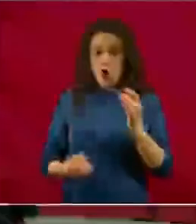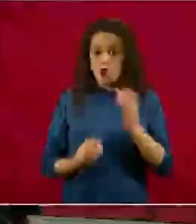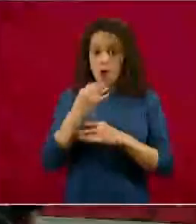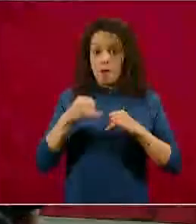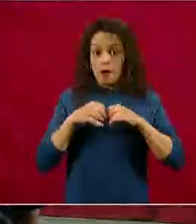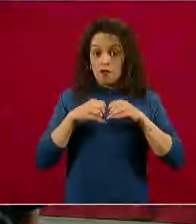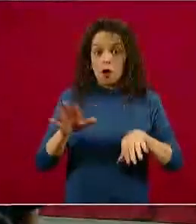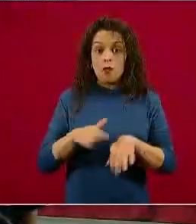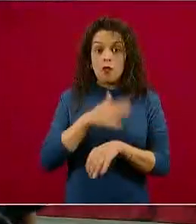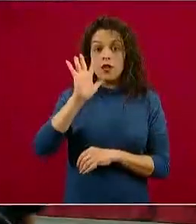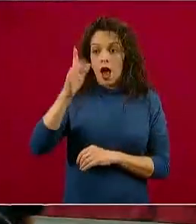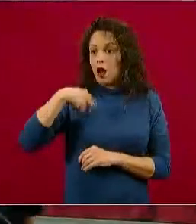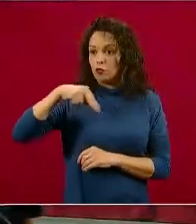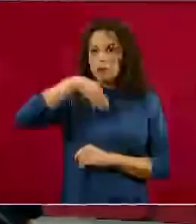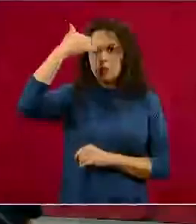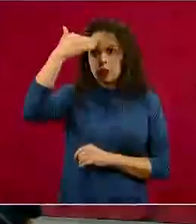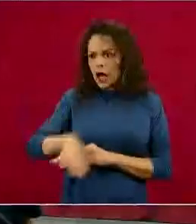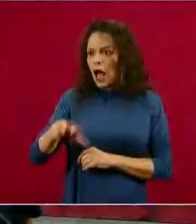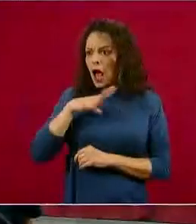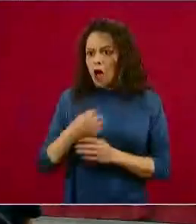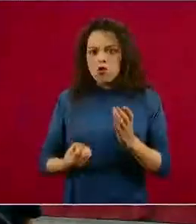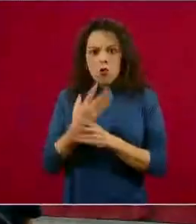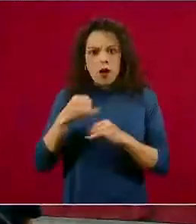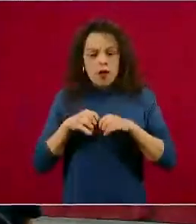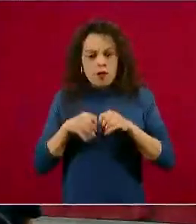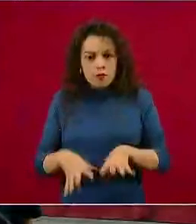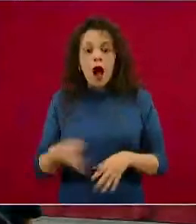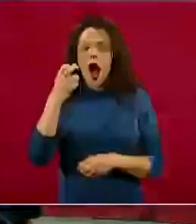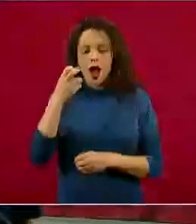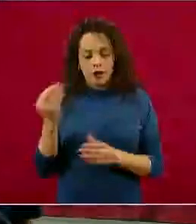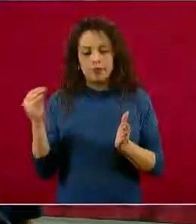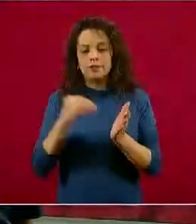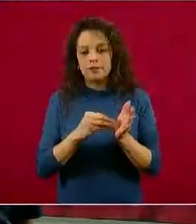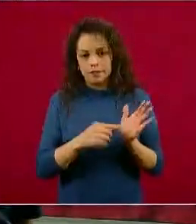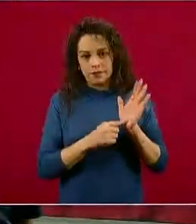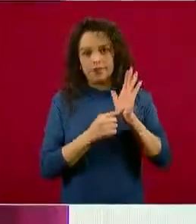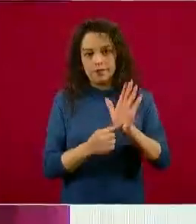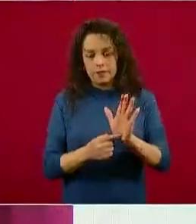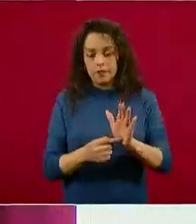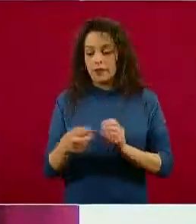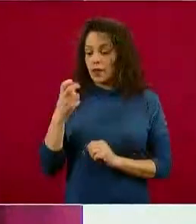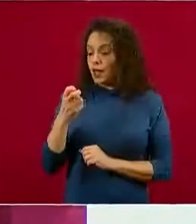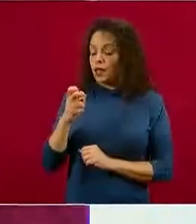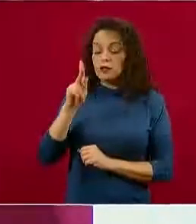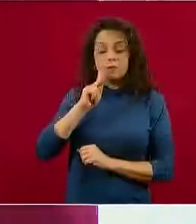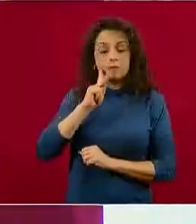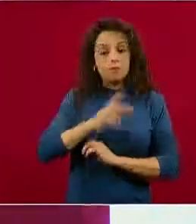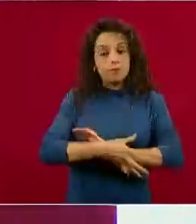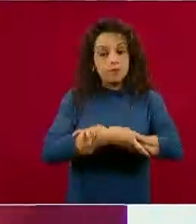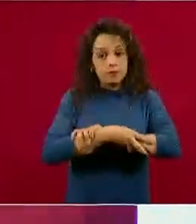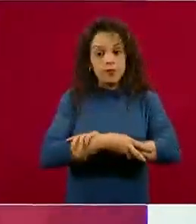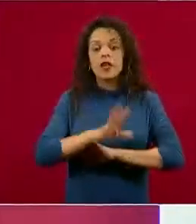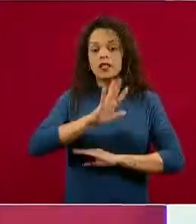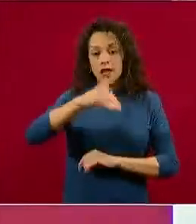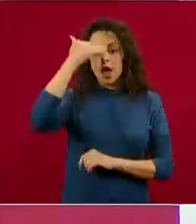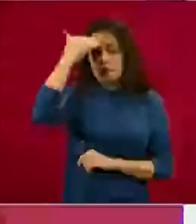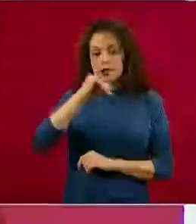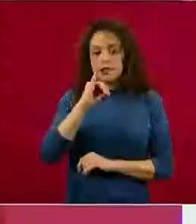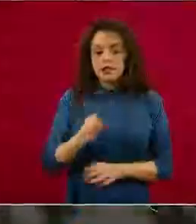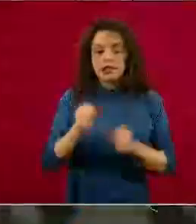esto. El ensayo Solidaridad también deja en claro la utilidad de dexametasona para el